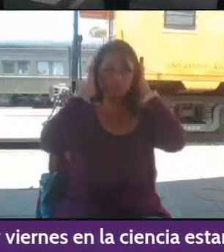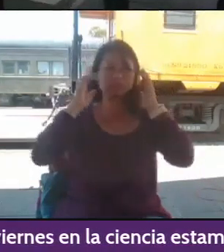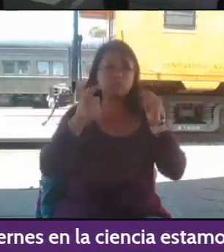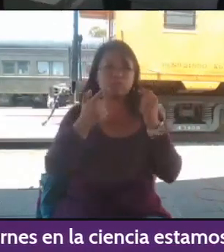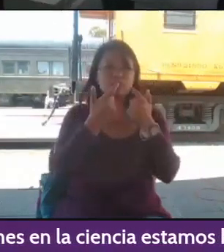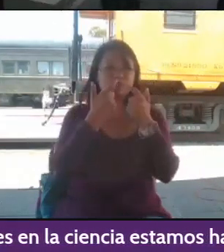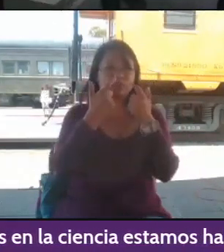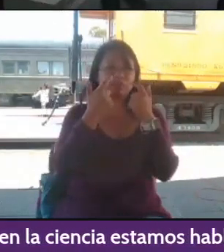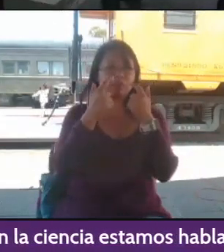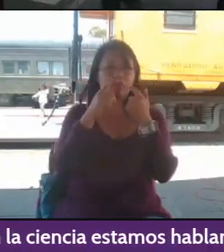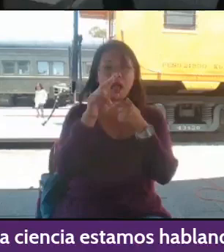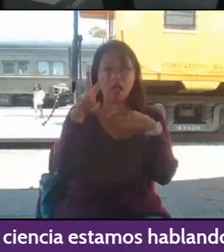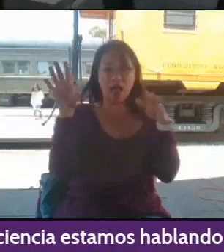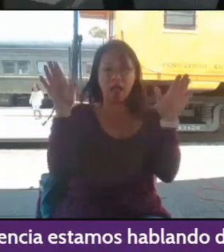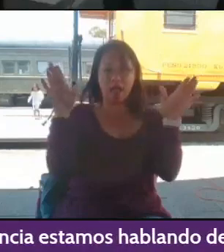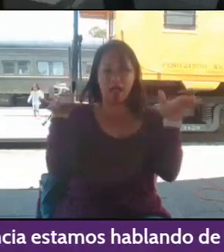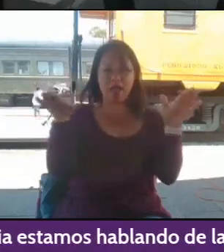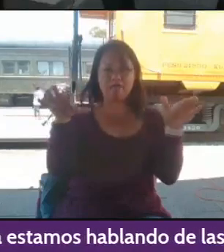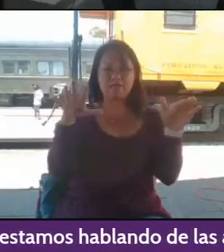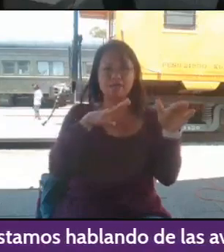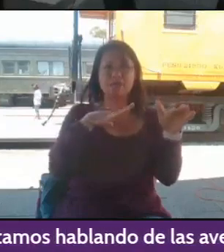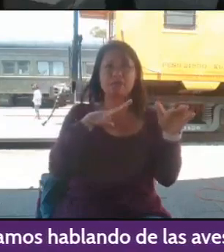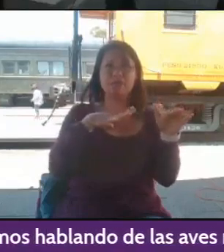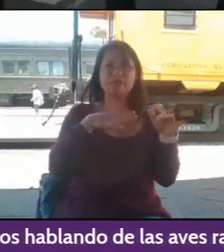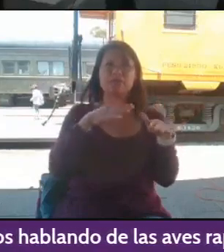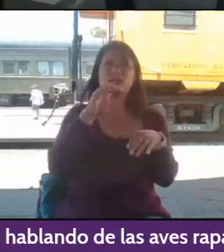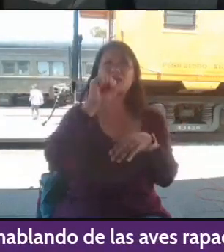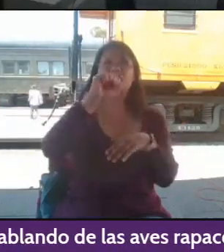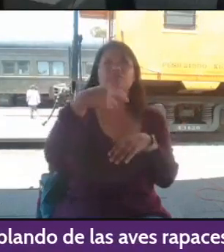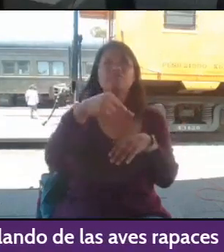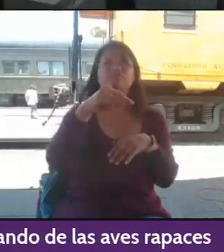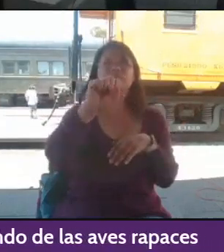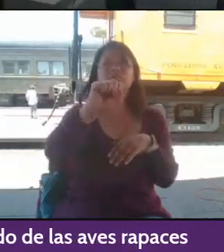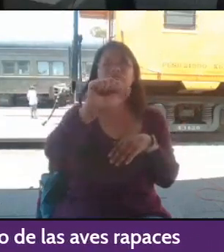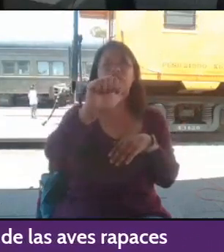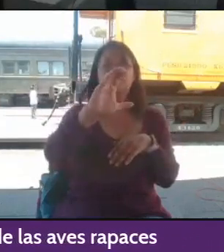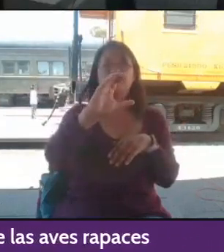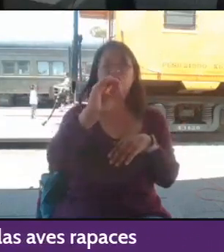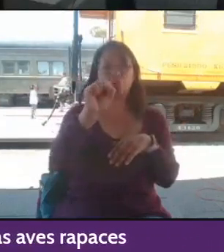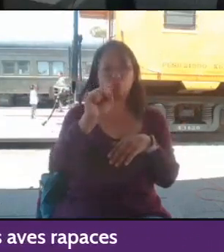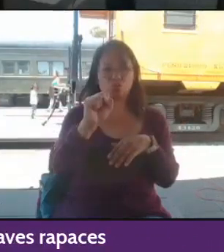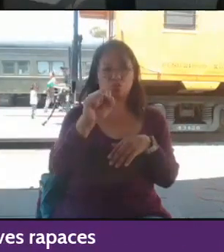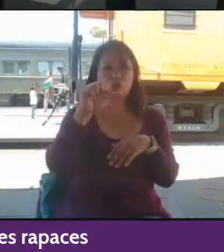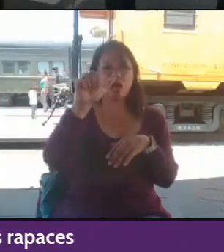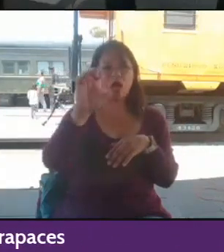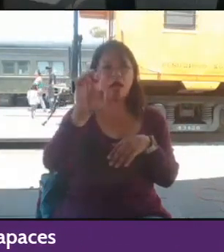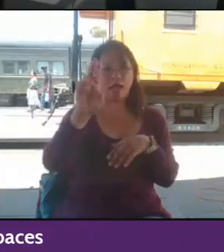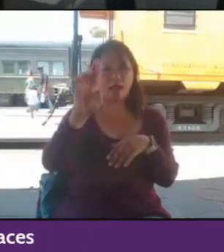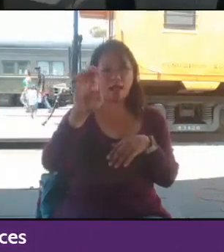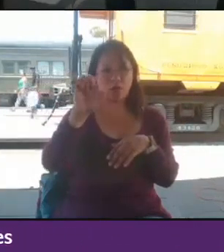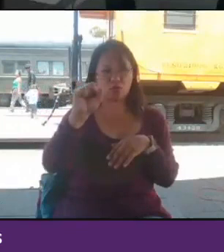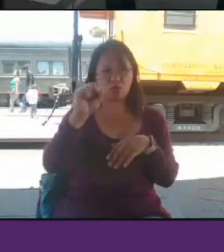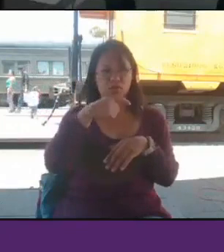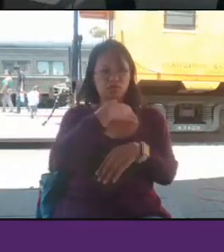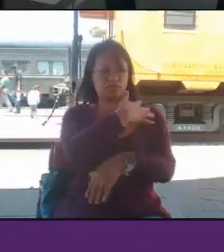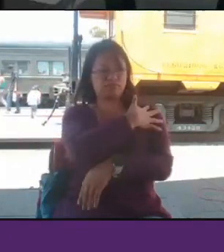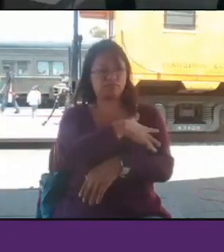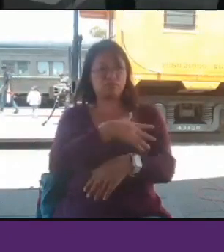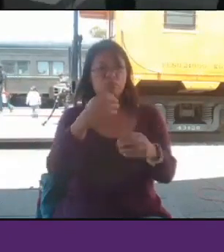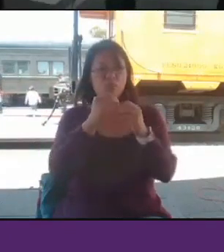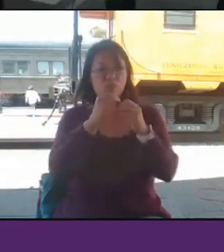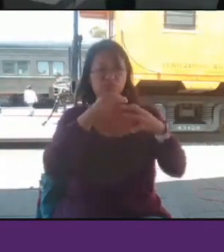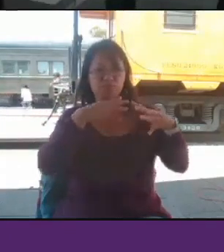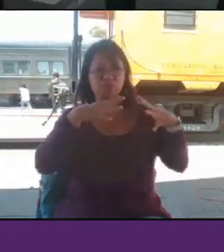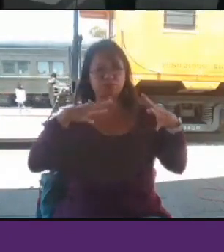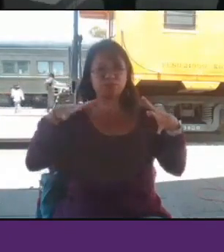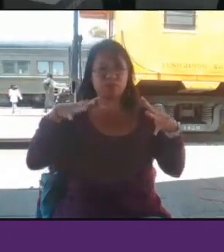narinas. Las aves tienen algo que se llama ojos aéreos, que están llenos de bolsitas de aire que les ayudan a ser más ligeras,